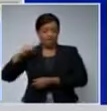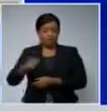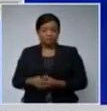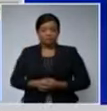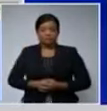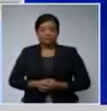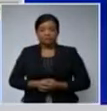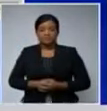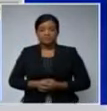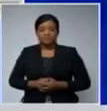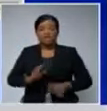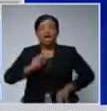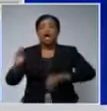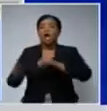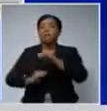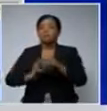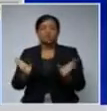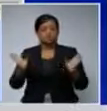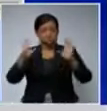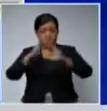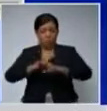La composición de los municipios